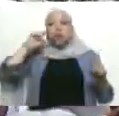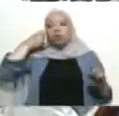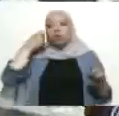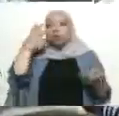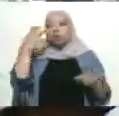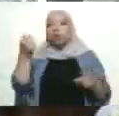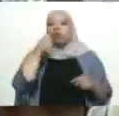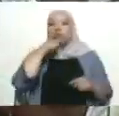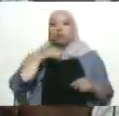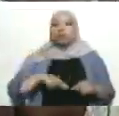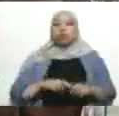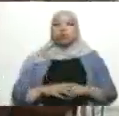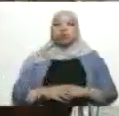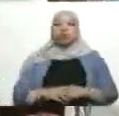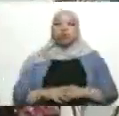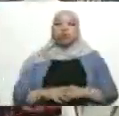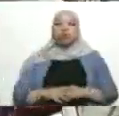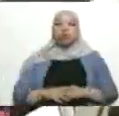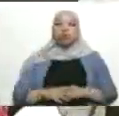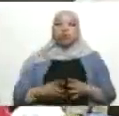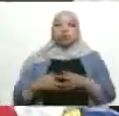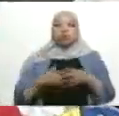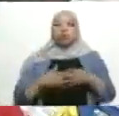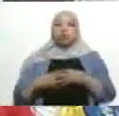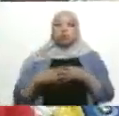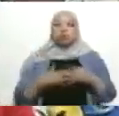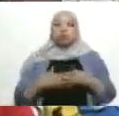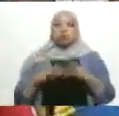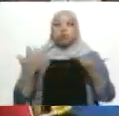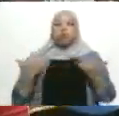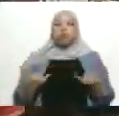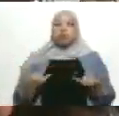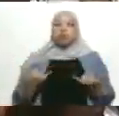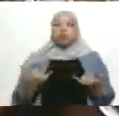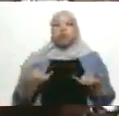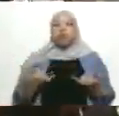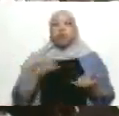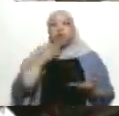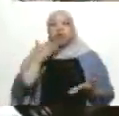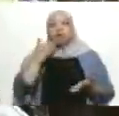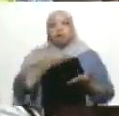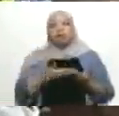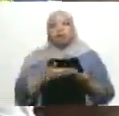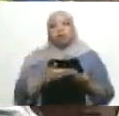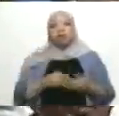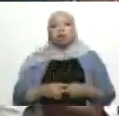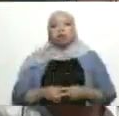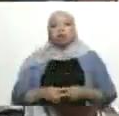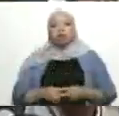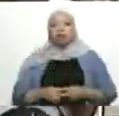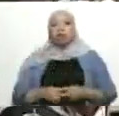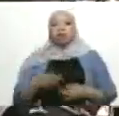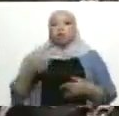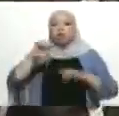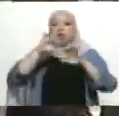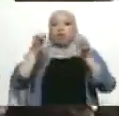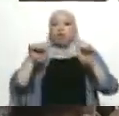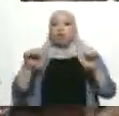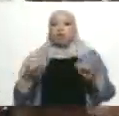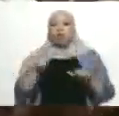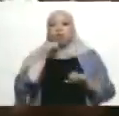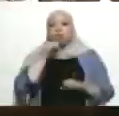la historia, debe haber un símbolo. Hablaba yo con Diosdado de que vamos a colocar aquí unos artistas tachirenses,